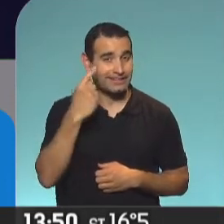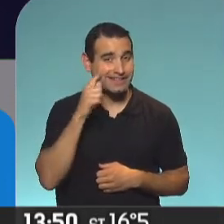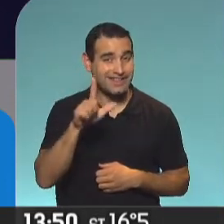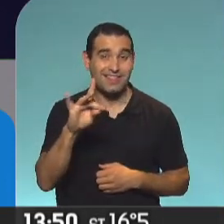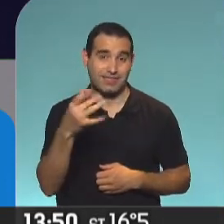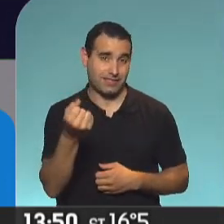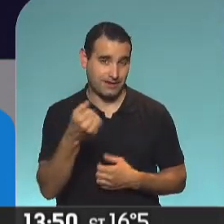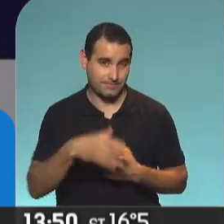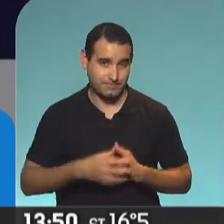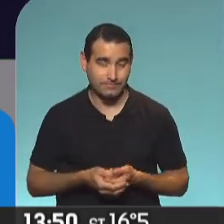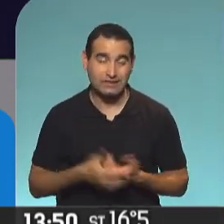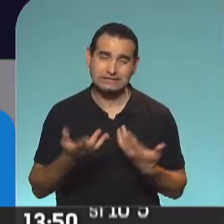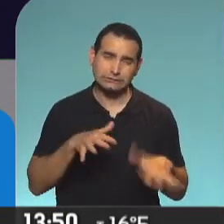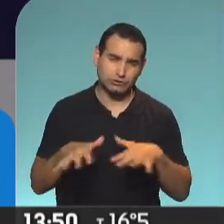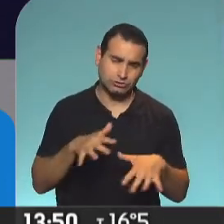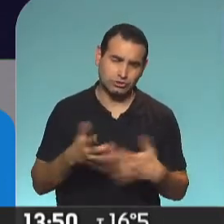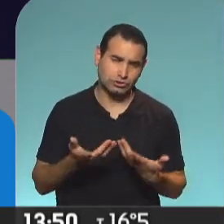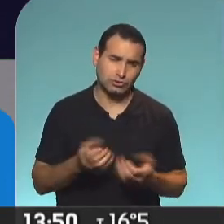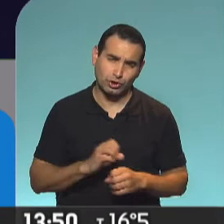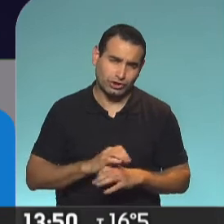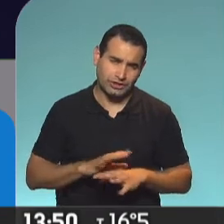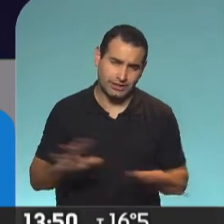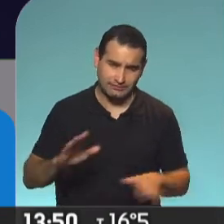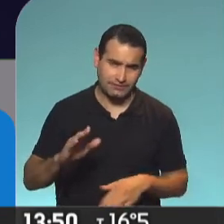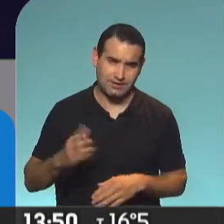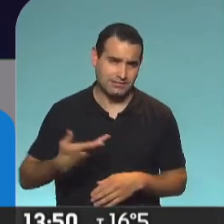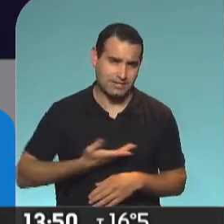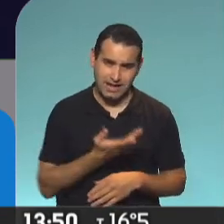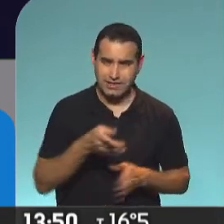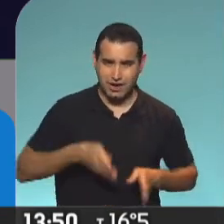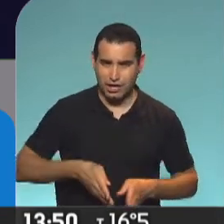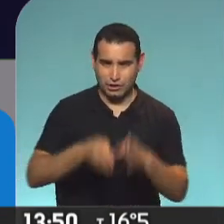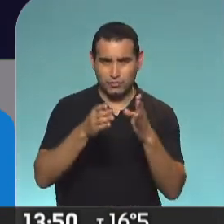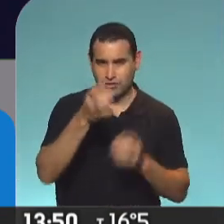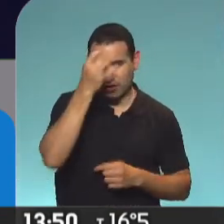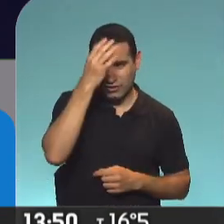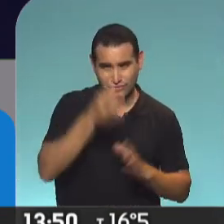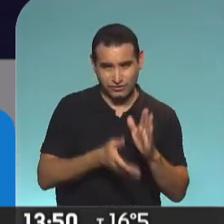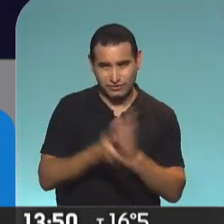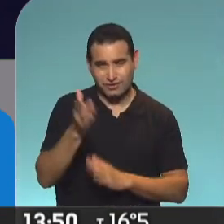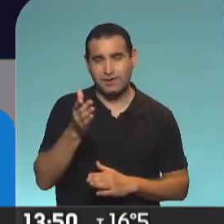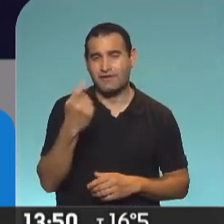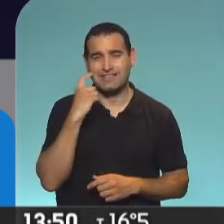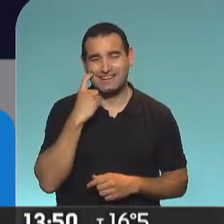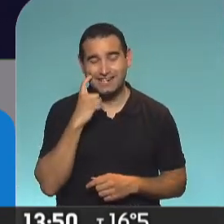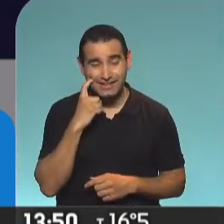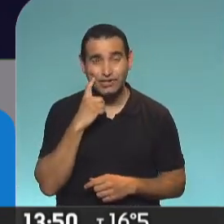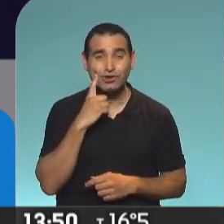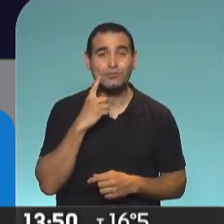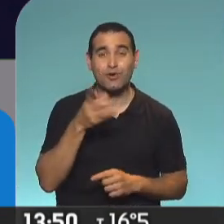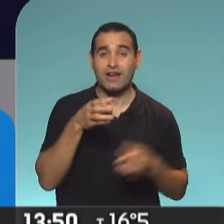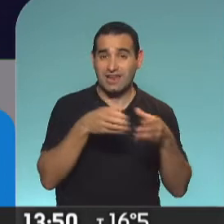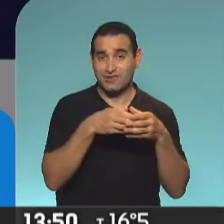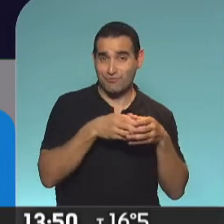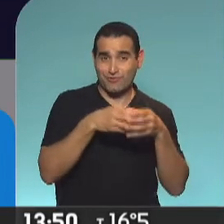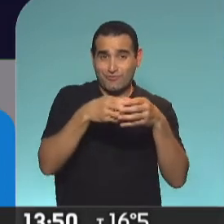una, bueno, circunstancia absolutamente trágica en la ruta 12, camino a Chajarí, Entre Ríos, bueno, con parte del equipo que